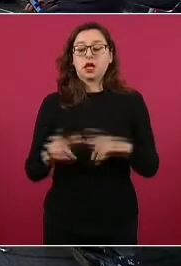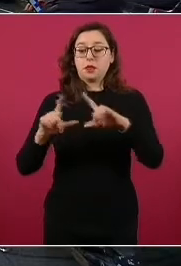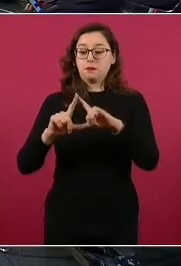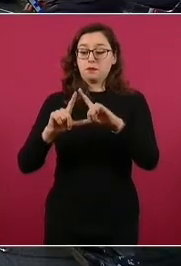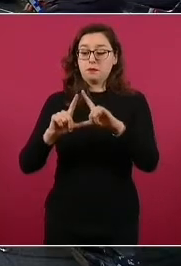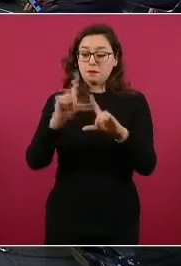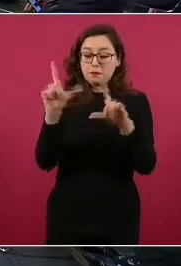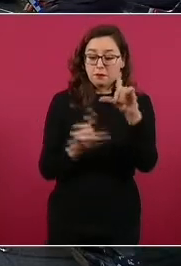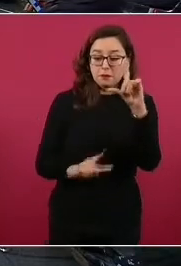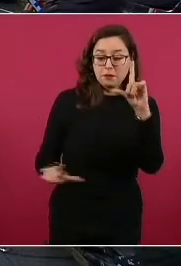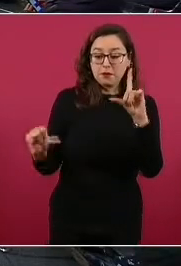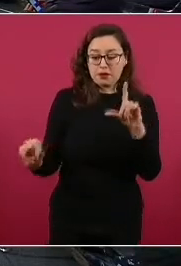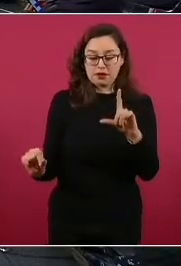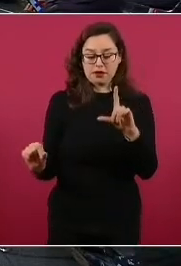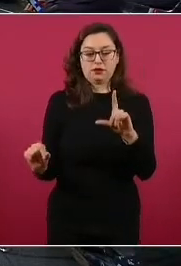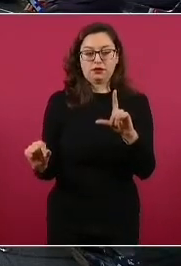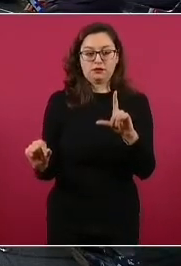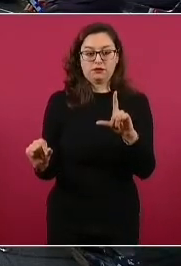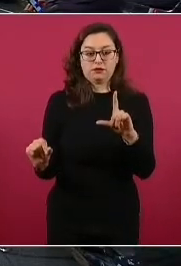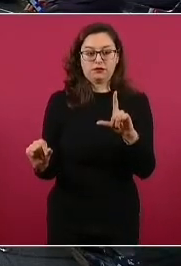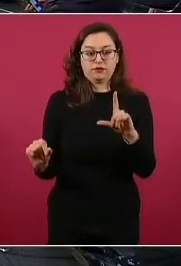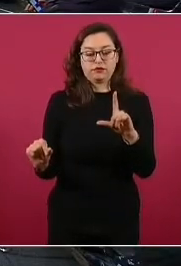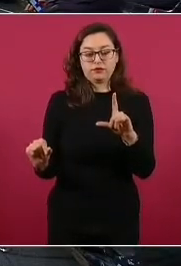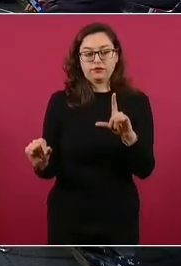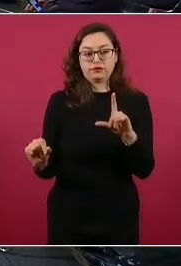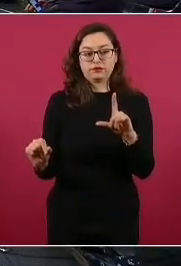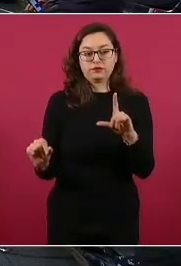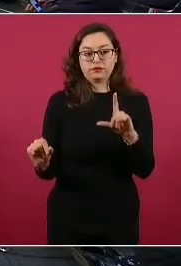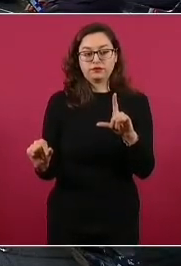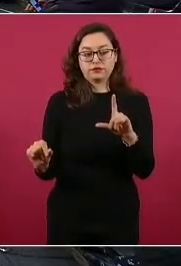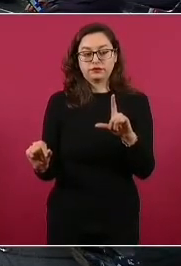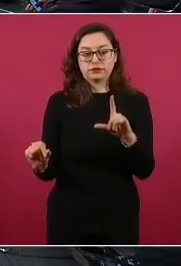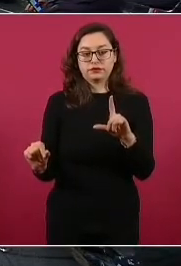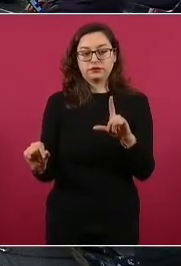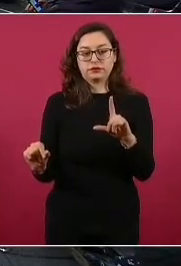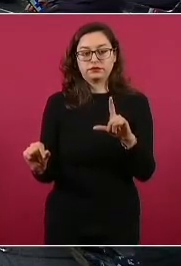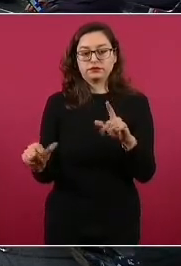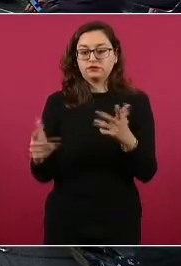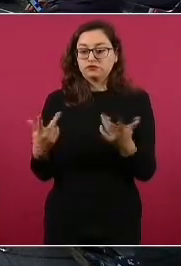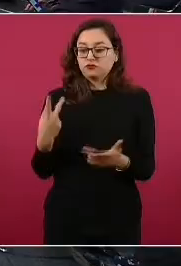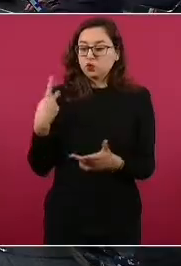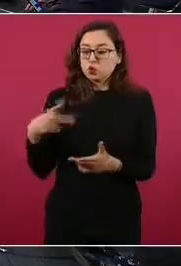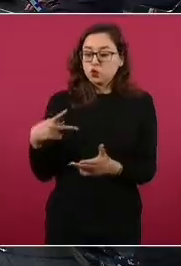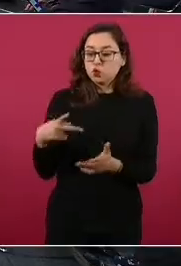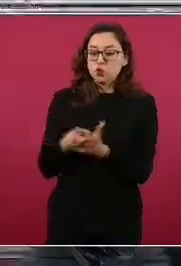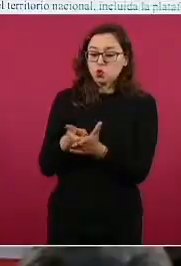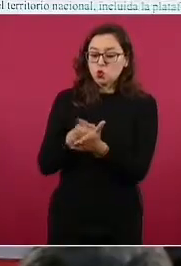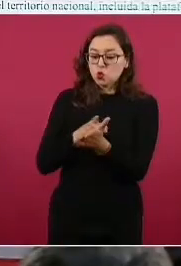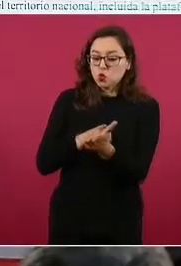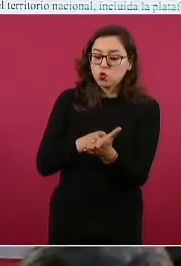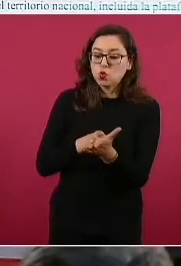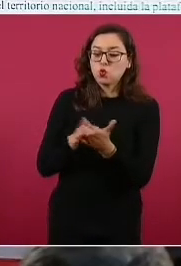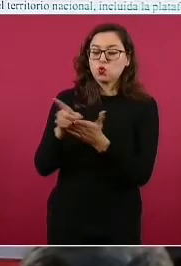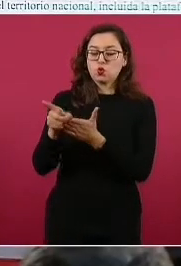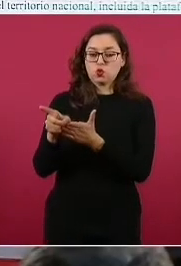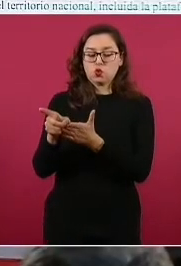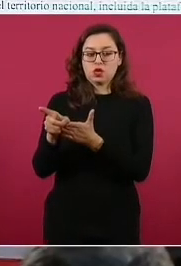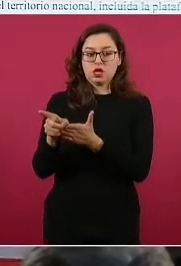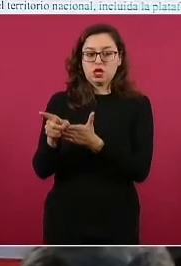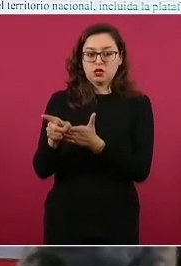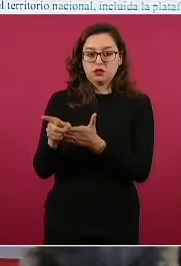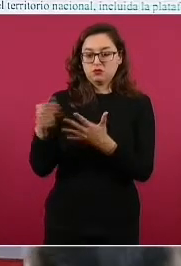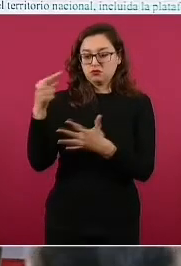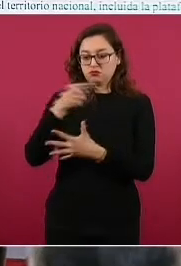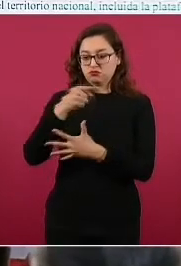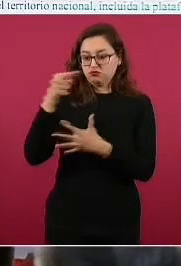y sin perjuicio de sus derechos y remedios